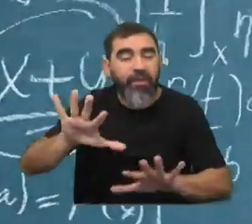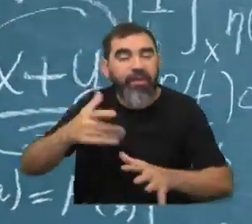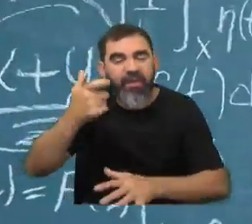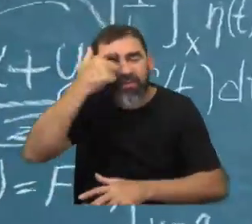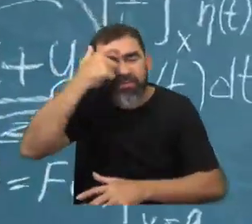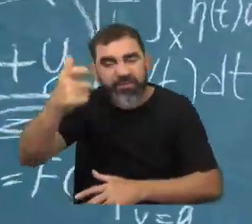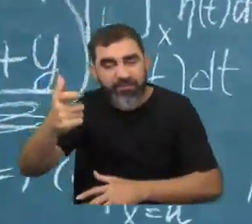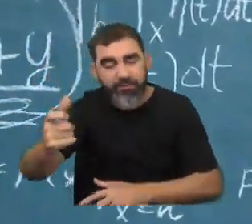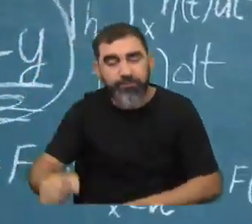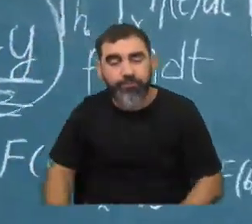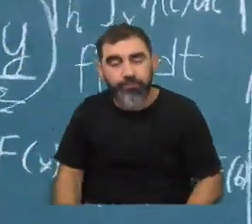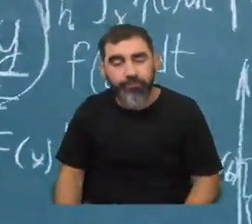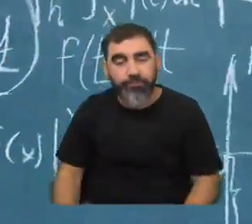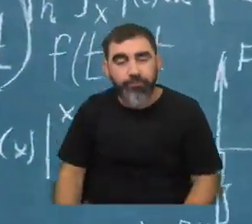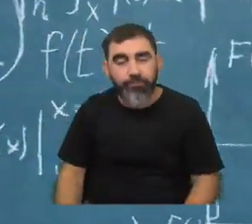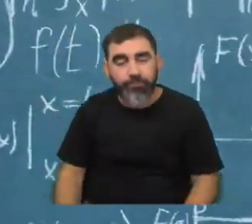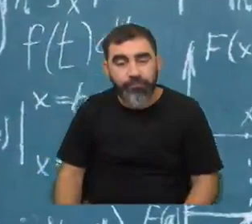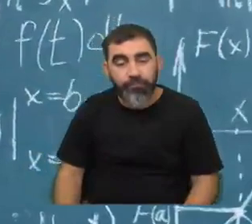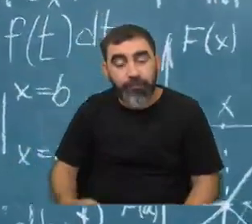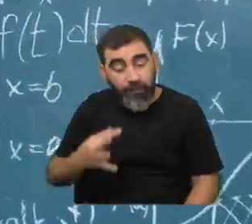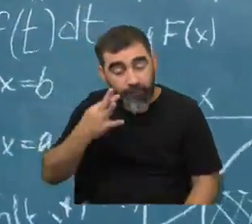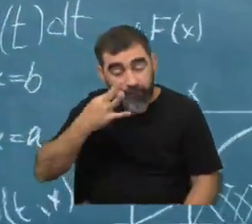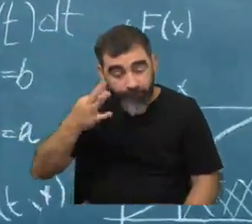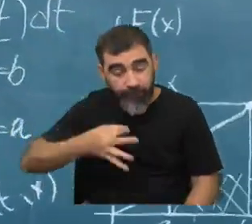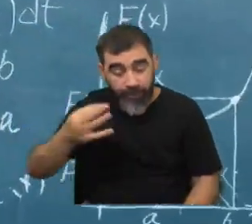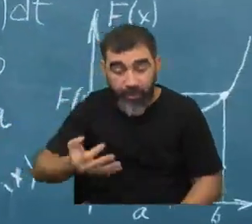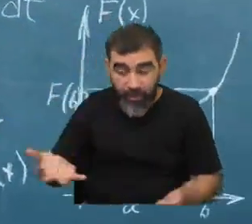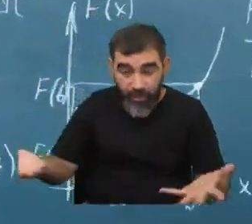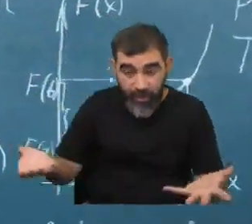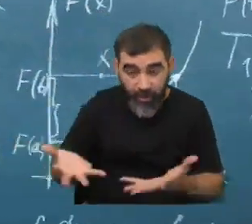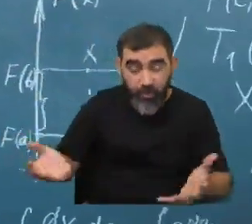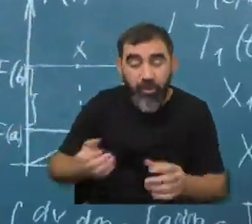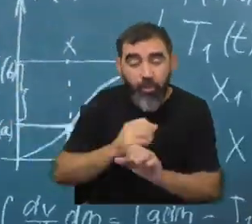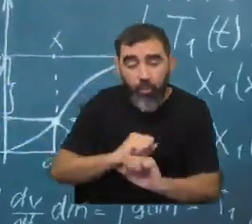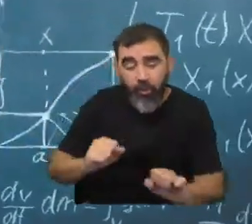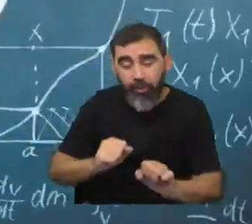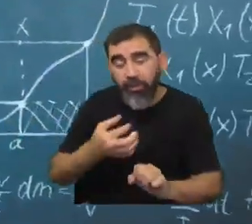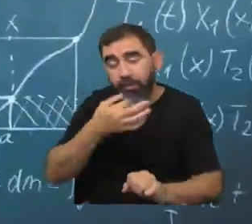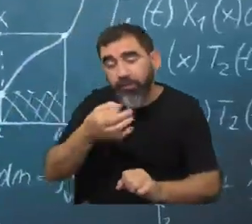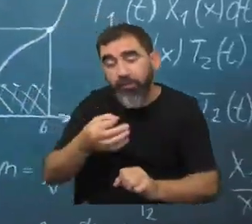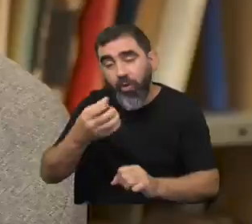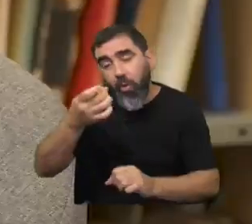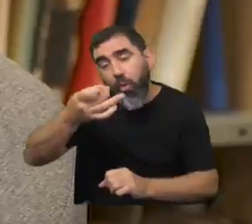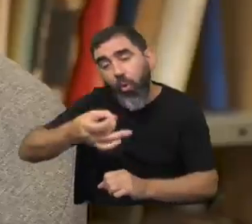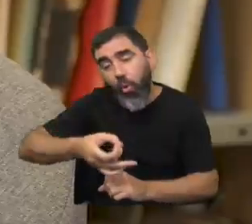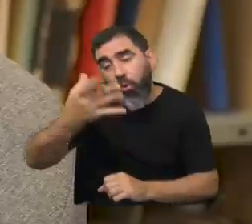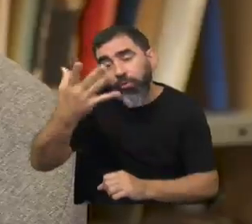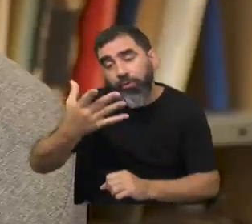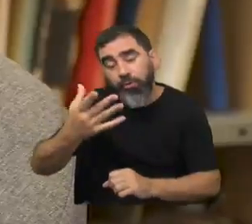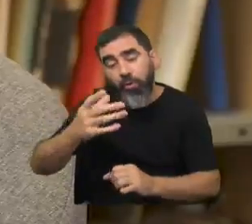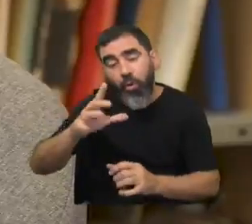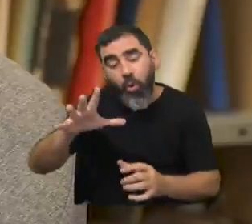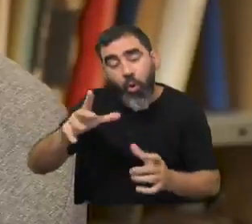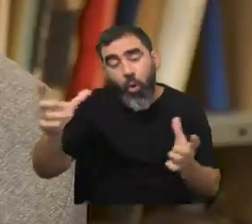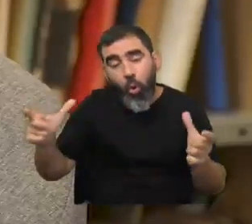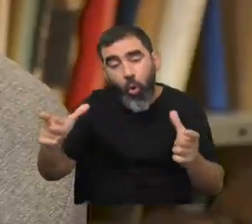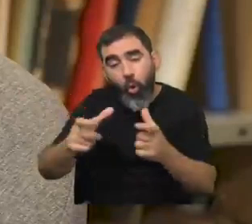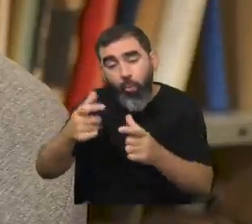¿Por qué? Es cierto que nosotros hoy en día podemos hablar de conceptos como comunidad